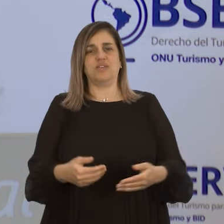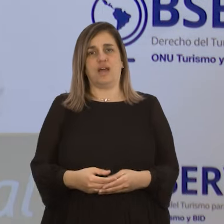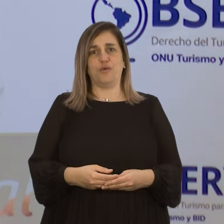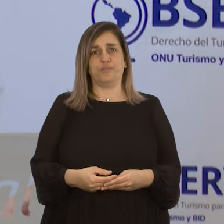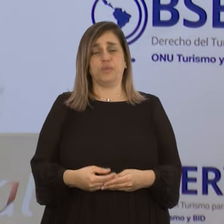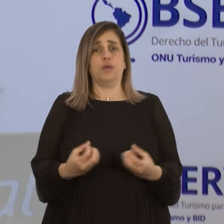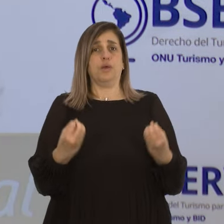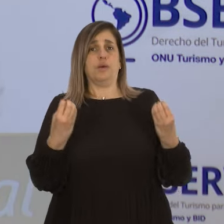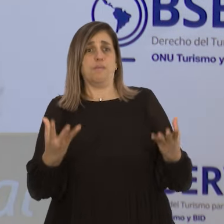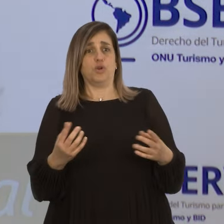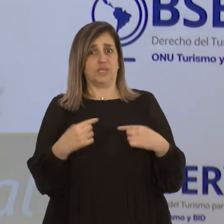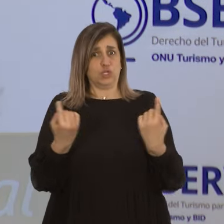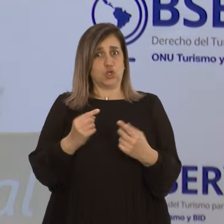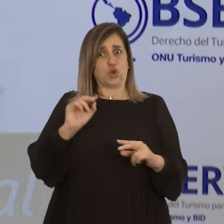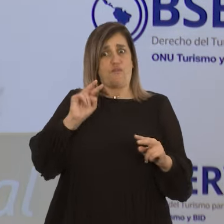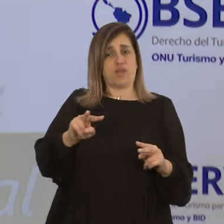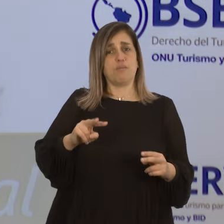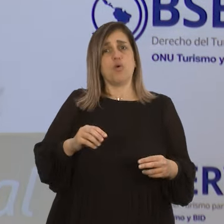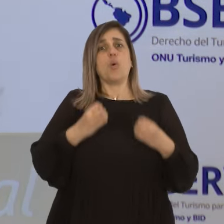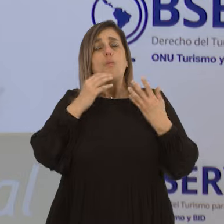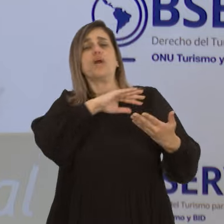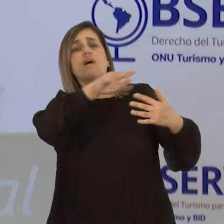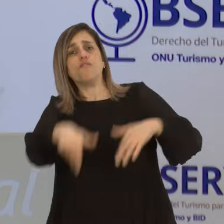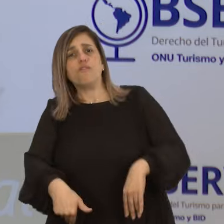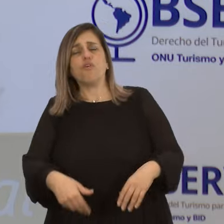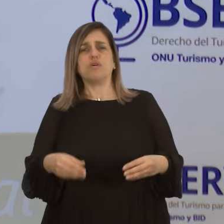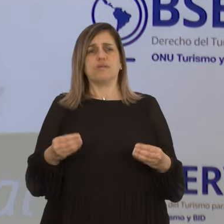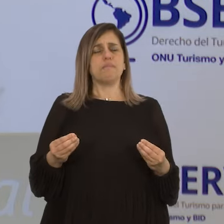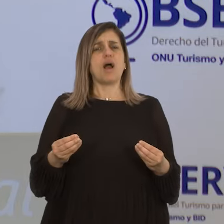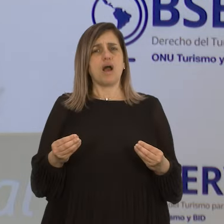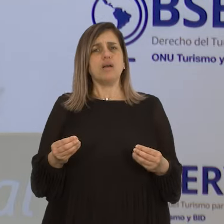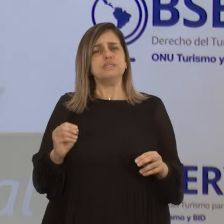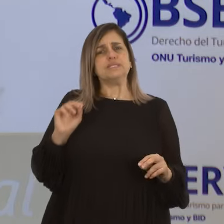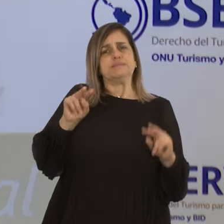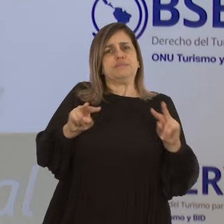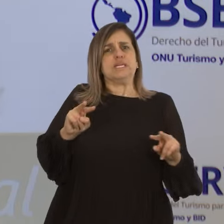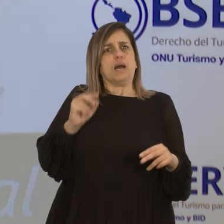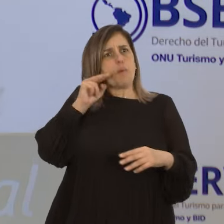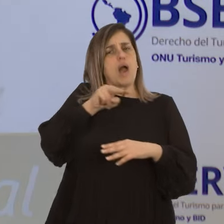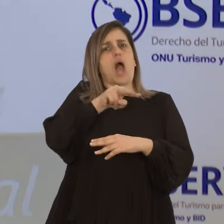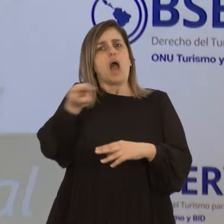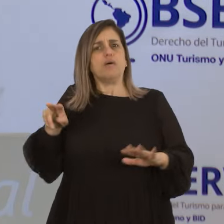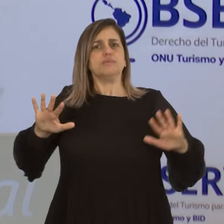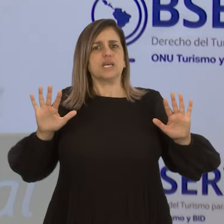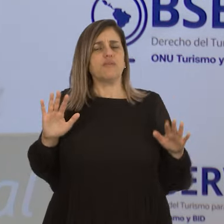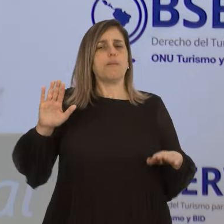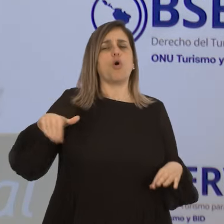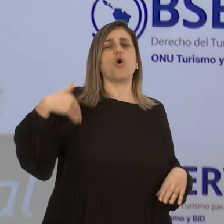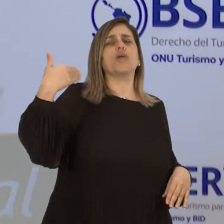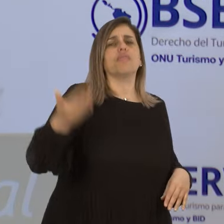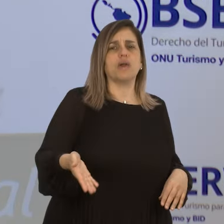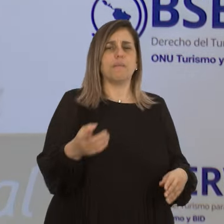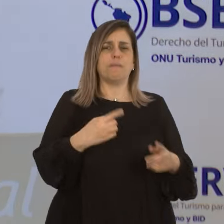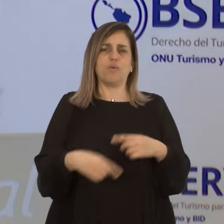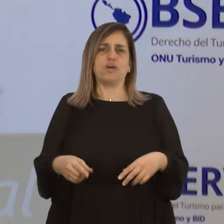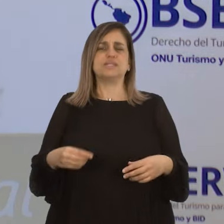Agradezco que hoy me hayan invitado acá, porque la verdad creo que si lo usamos de buena manera, si miramos, si